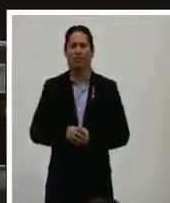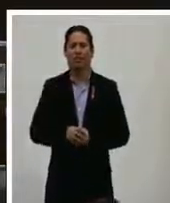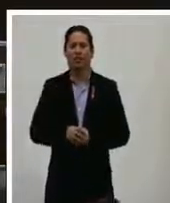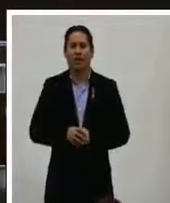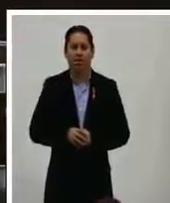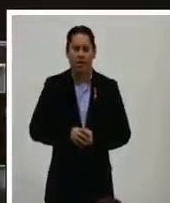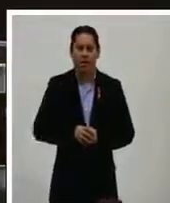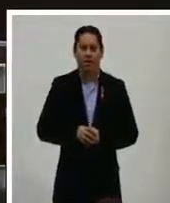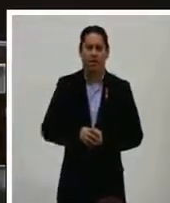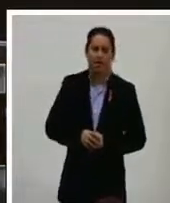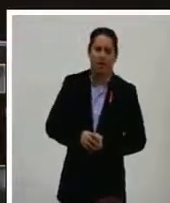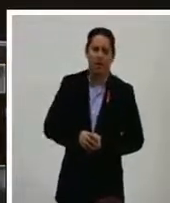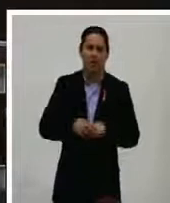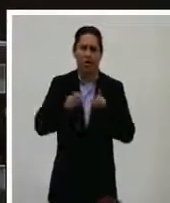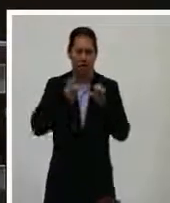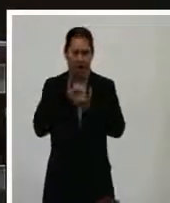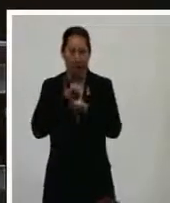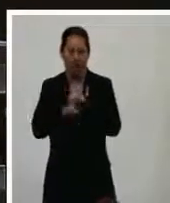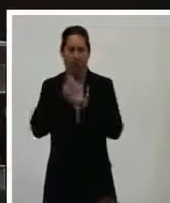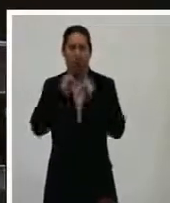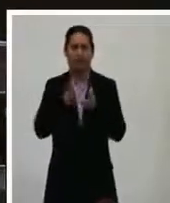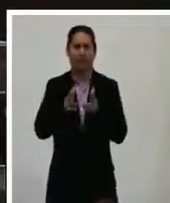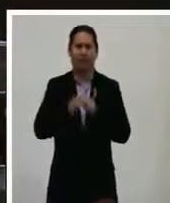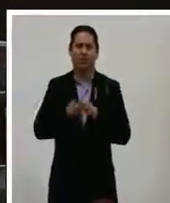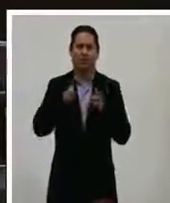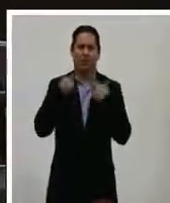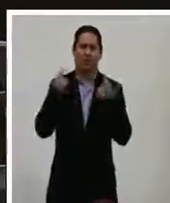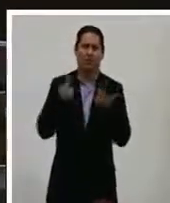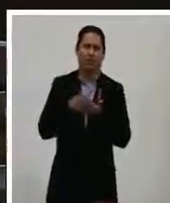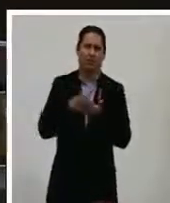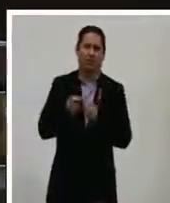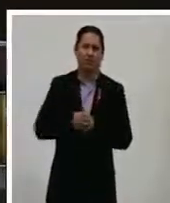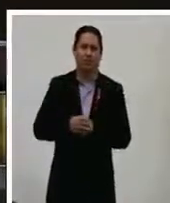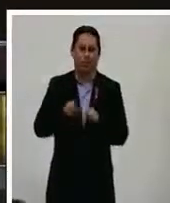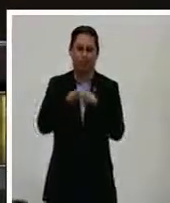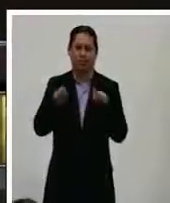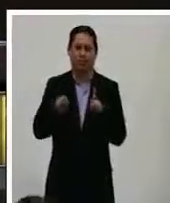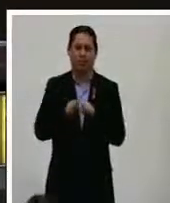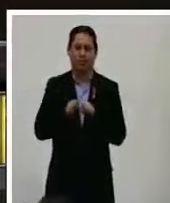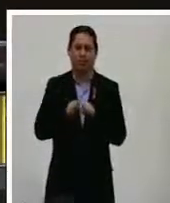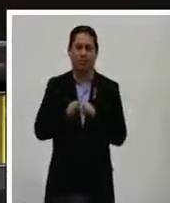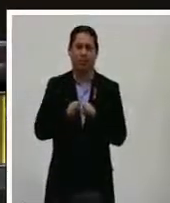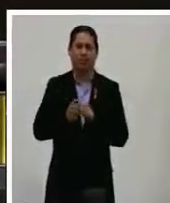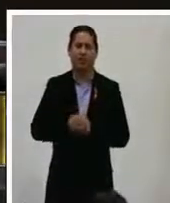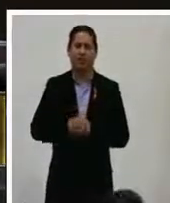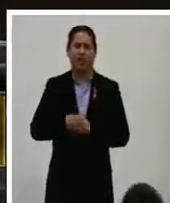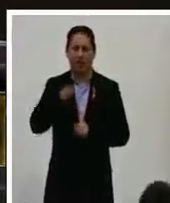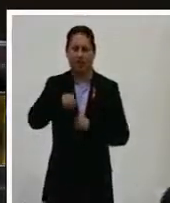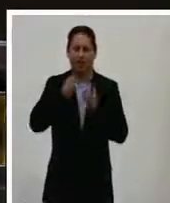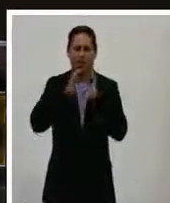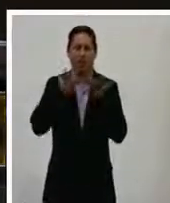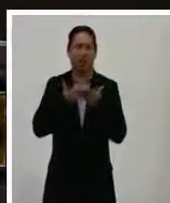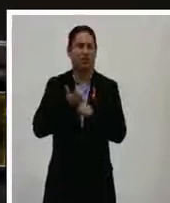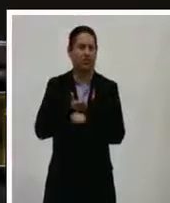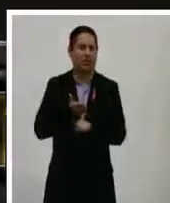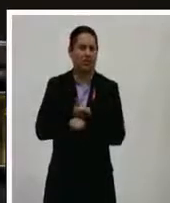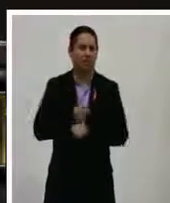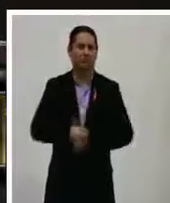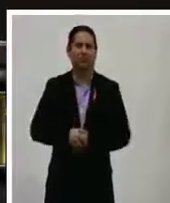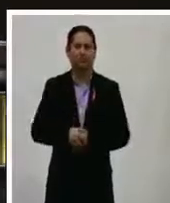constitucional del estado de chiapas reunidos en el salón de usos múltiples del honorable congreso del estado